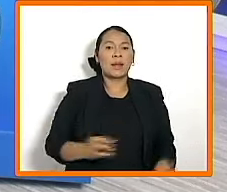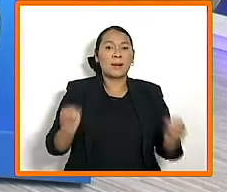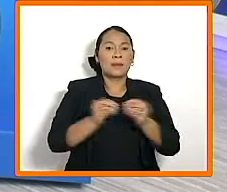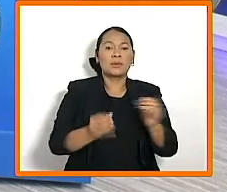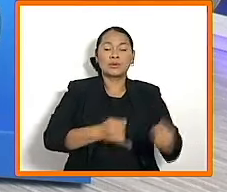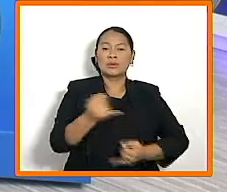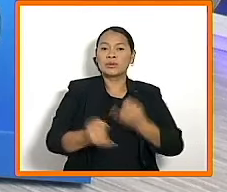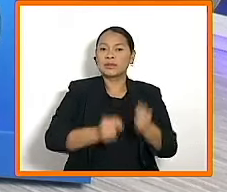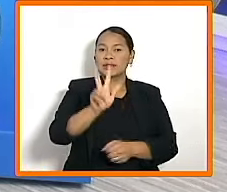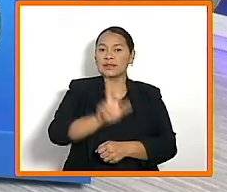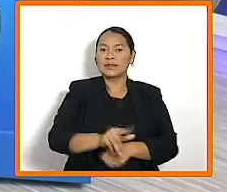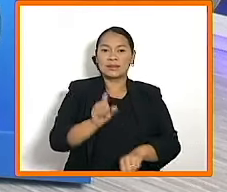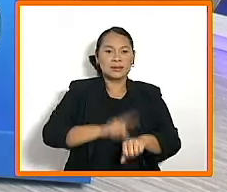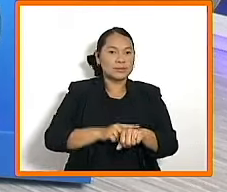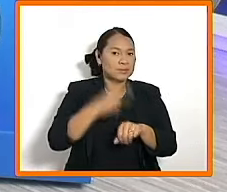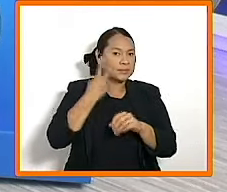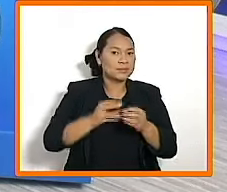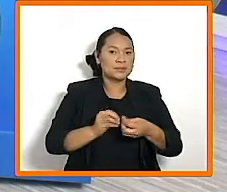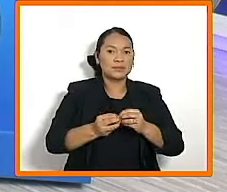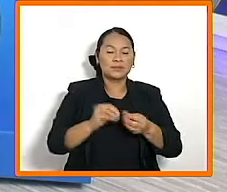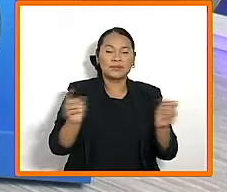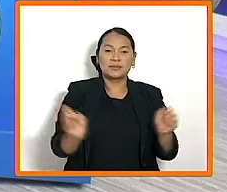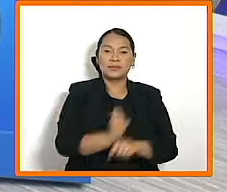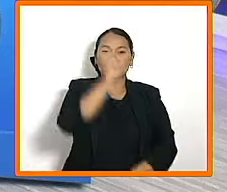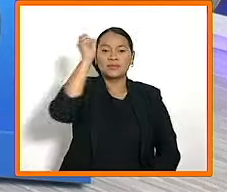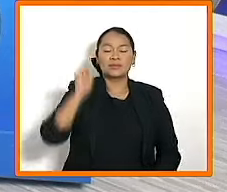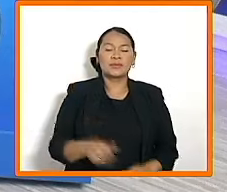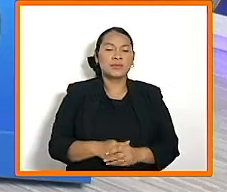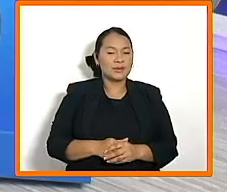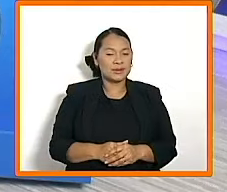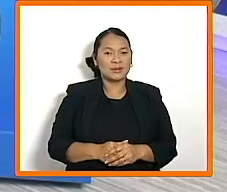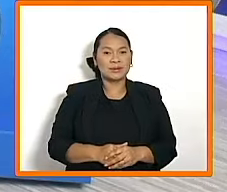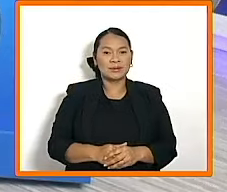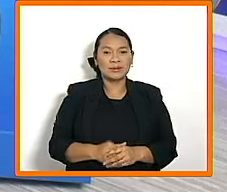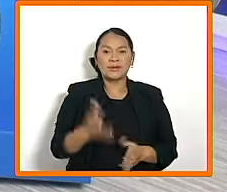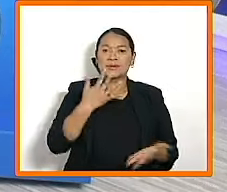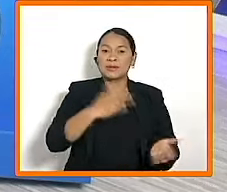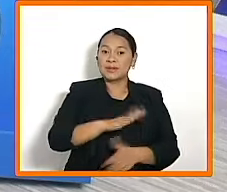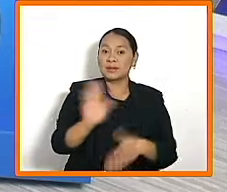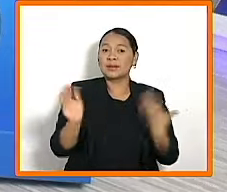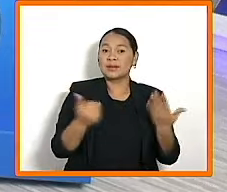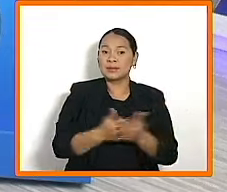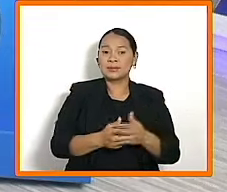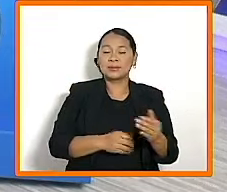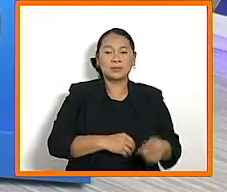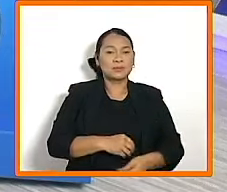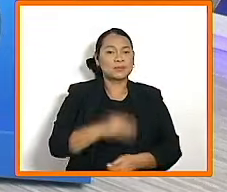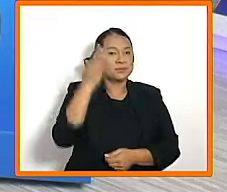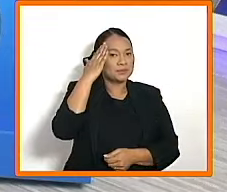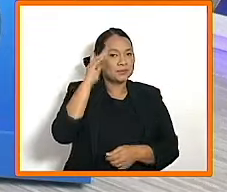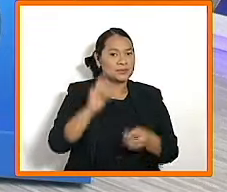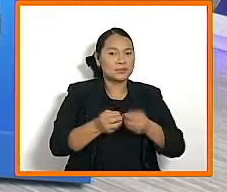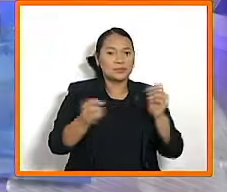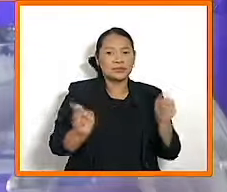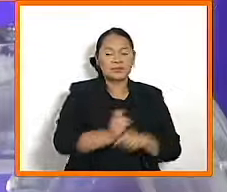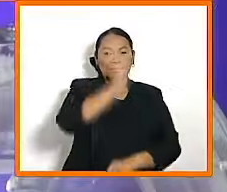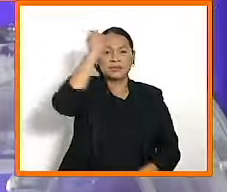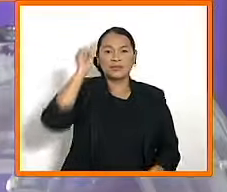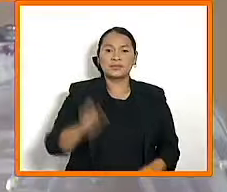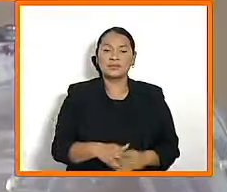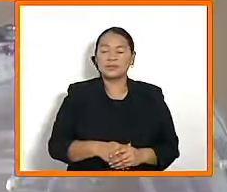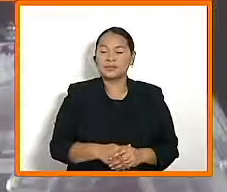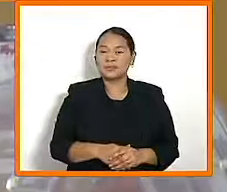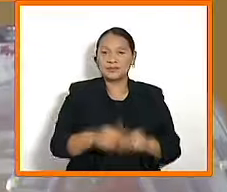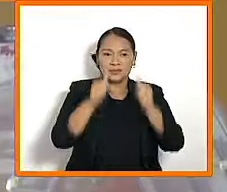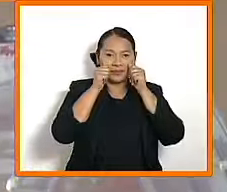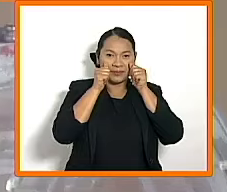3es daremos a conocer tres Afortunados dígitos un número ganador Te deseo mucha suerte tu primer dígito en tres es